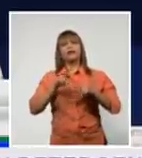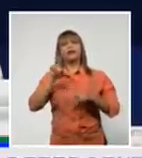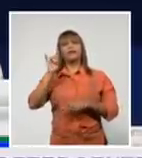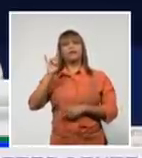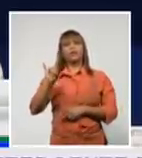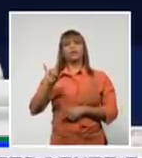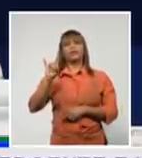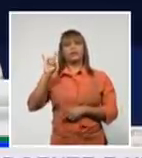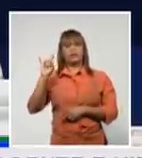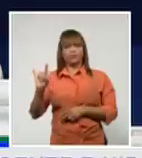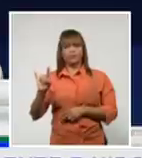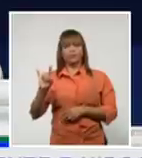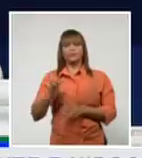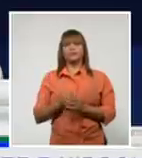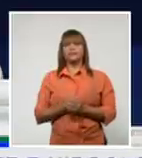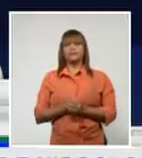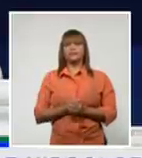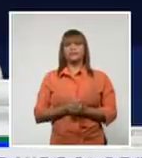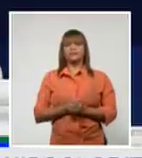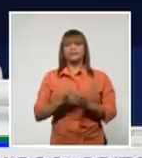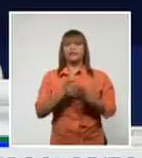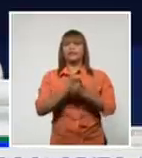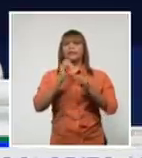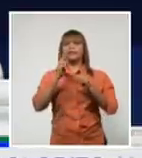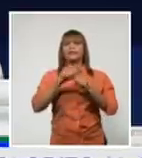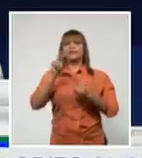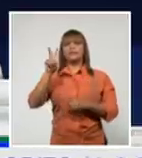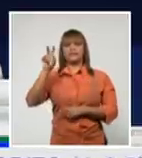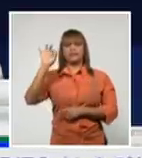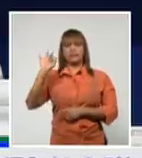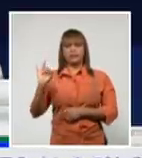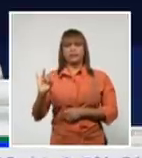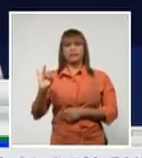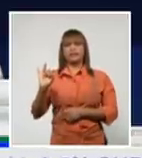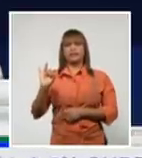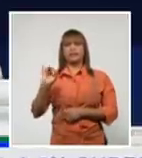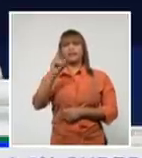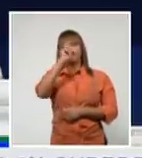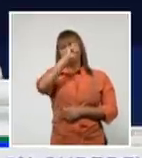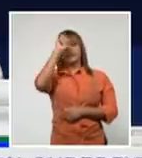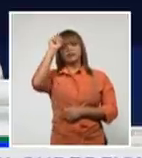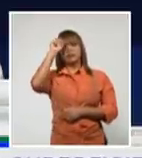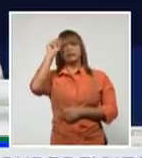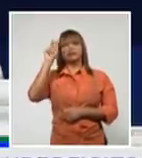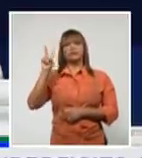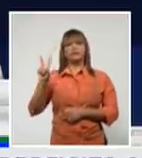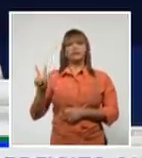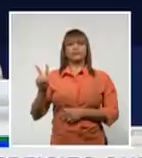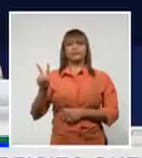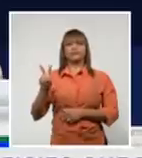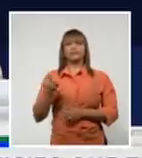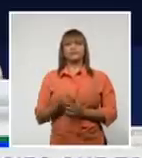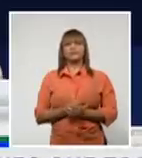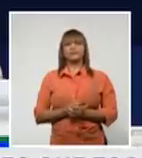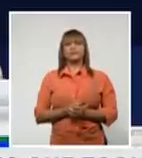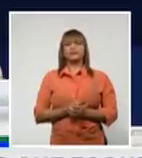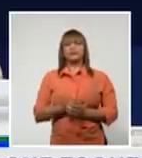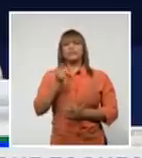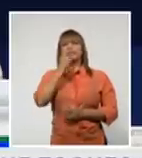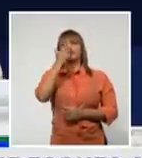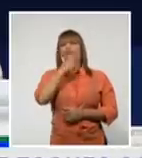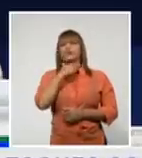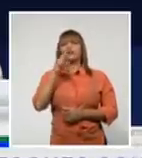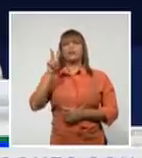99, de Matanzas 27, de Santi Espíritus 2, de Ciego de Ávila